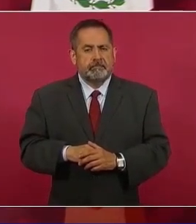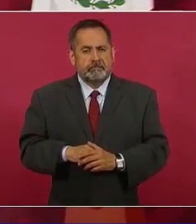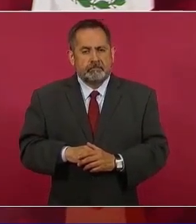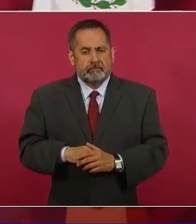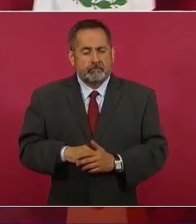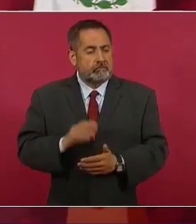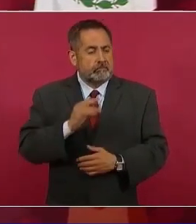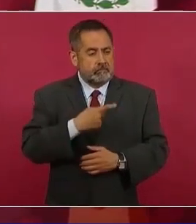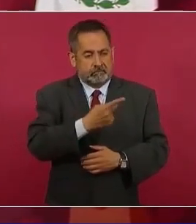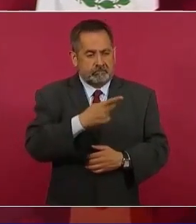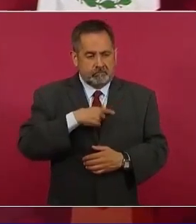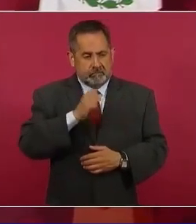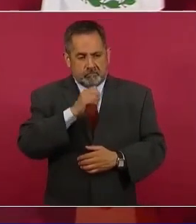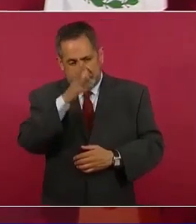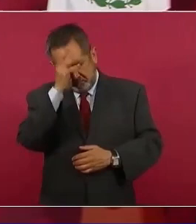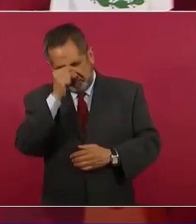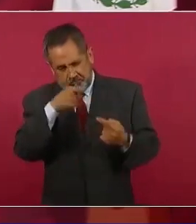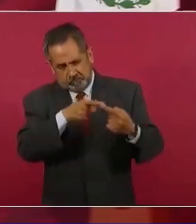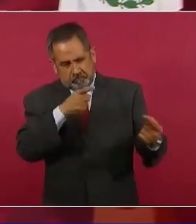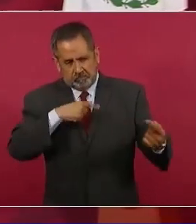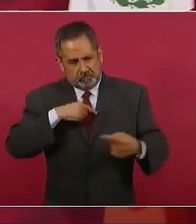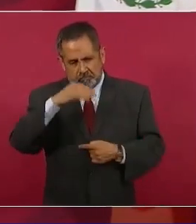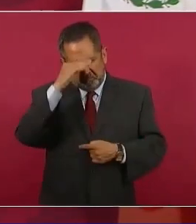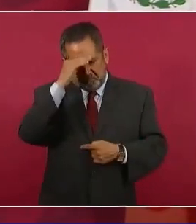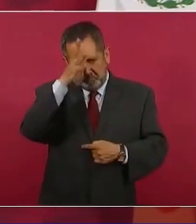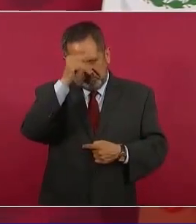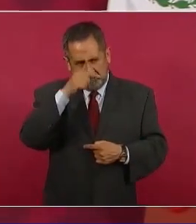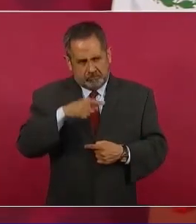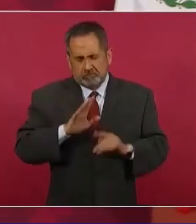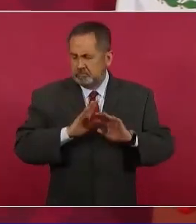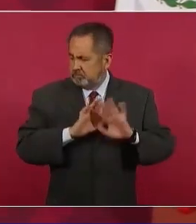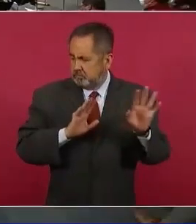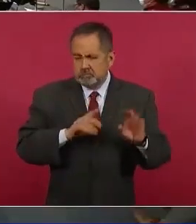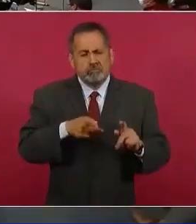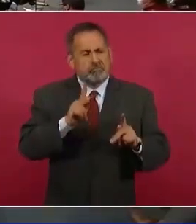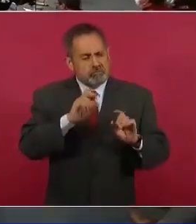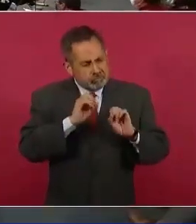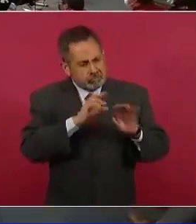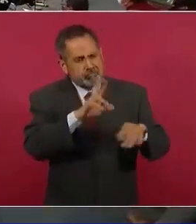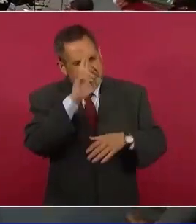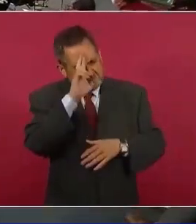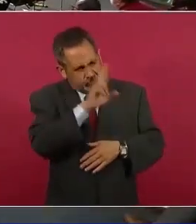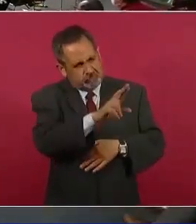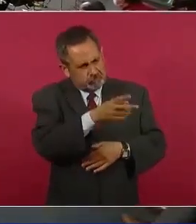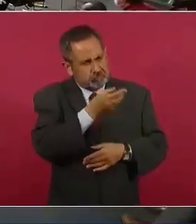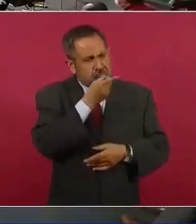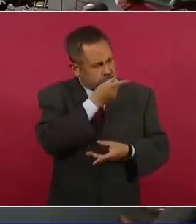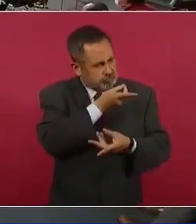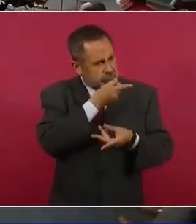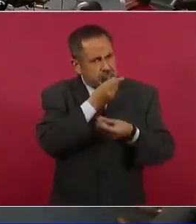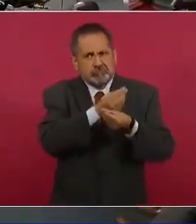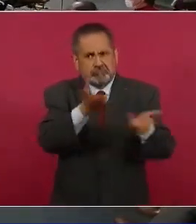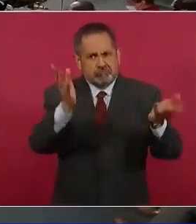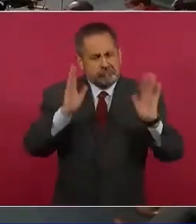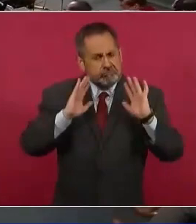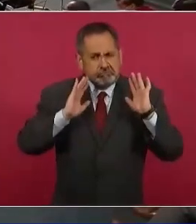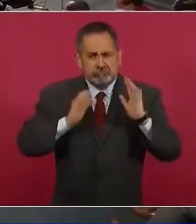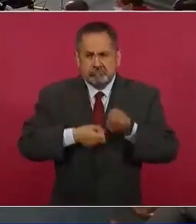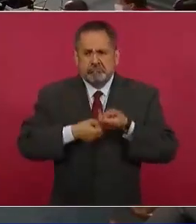Podemos no estar de acuerdo, ¿no?, con lo que se dice, pero vamos a respetar siempre